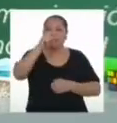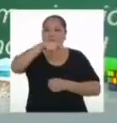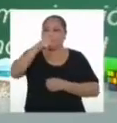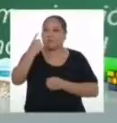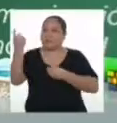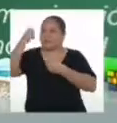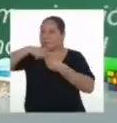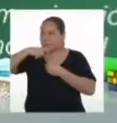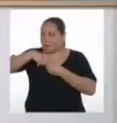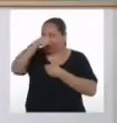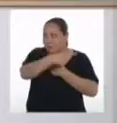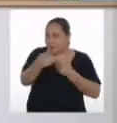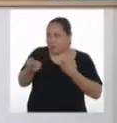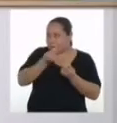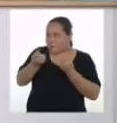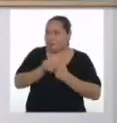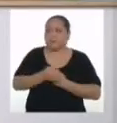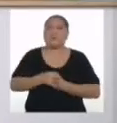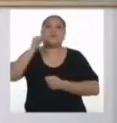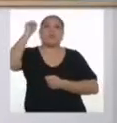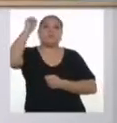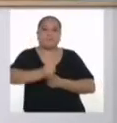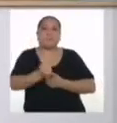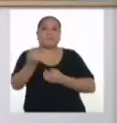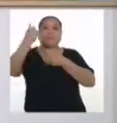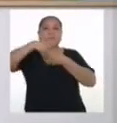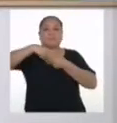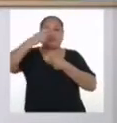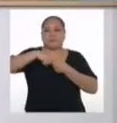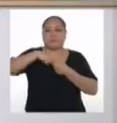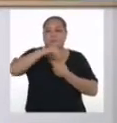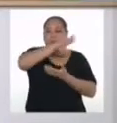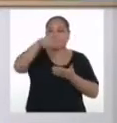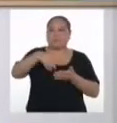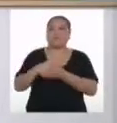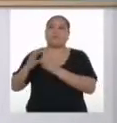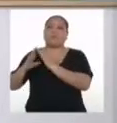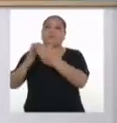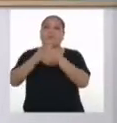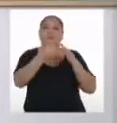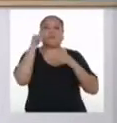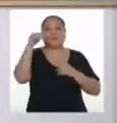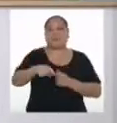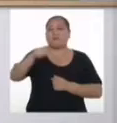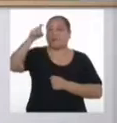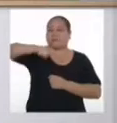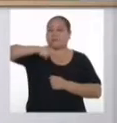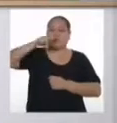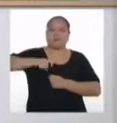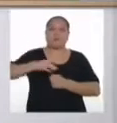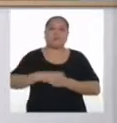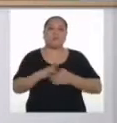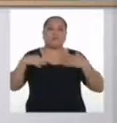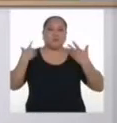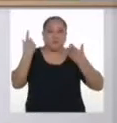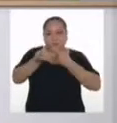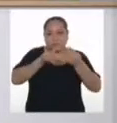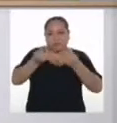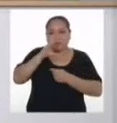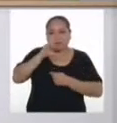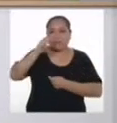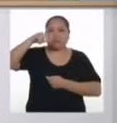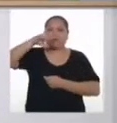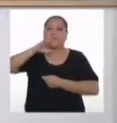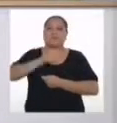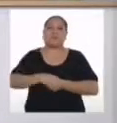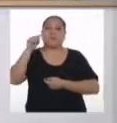estar involucrada en esa gestión? Sí, la participación de la comunidad es necesaria para gestionar las